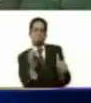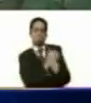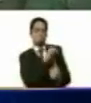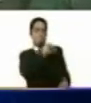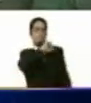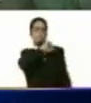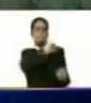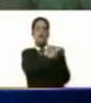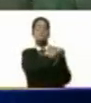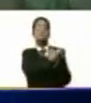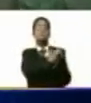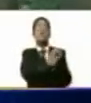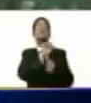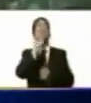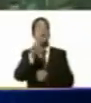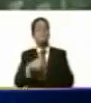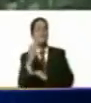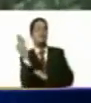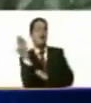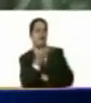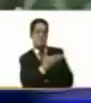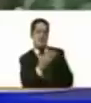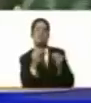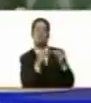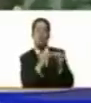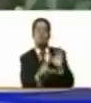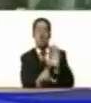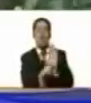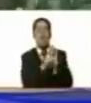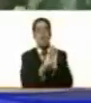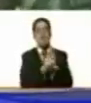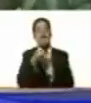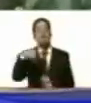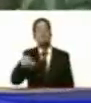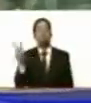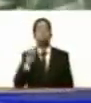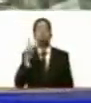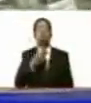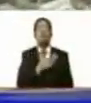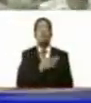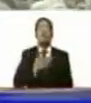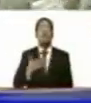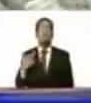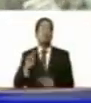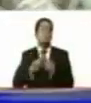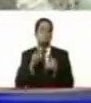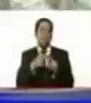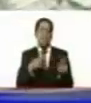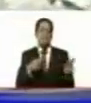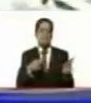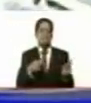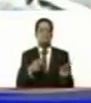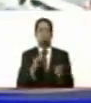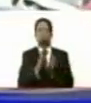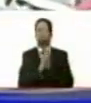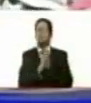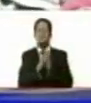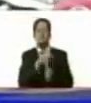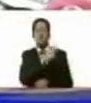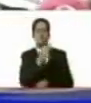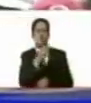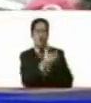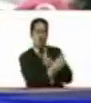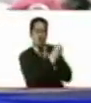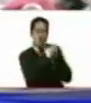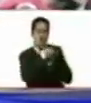vamos a castigar de acuerdo a la justicia venezolana. El mandatario también denunció que un barco estadounidense intentó